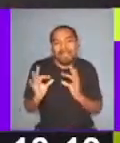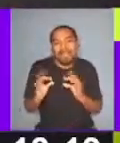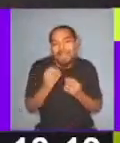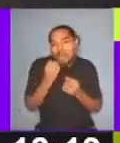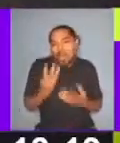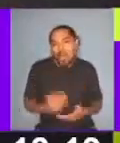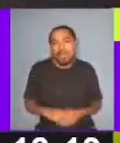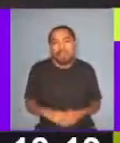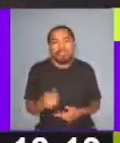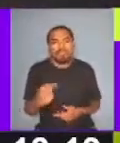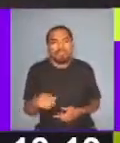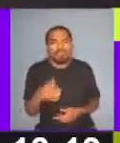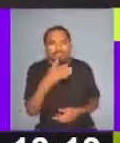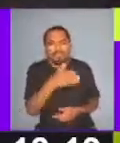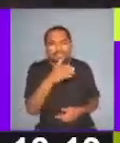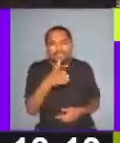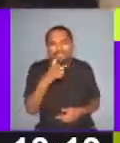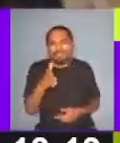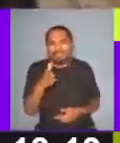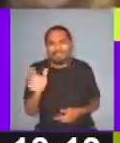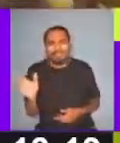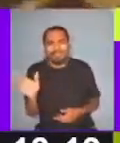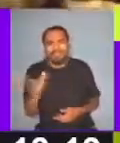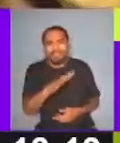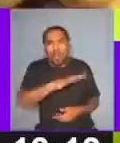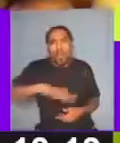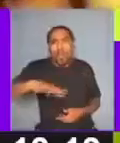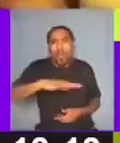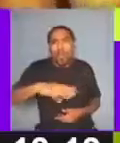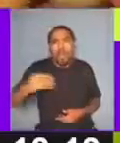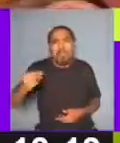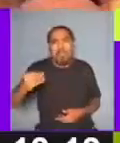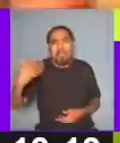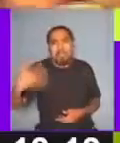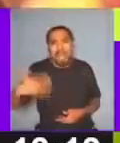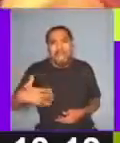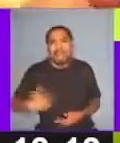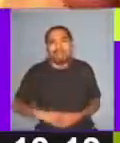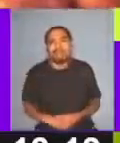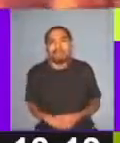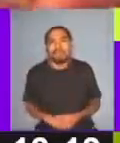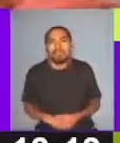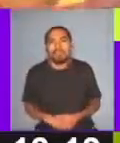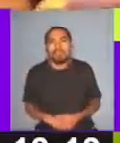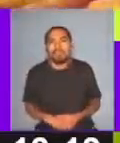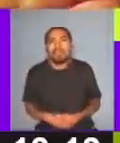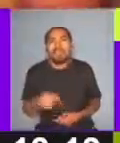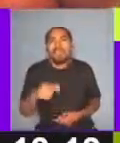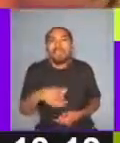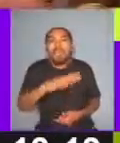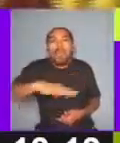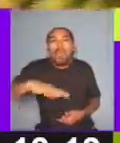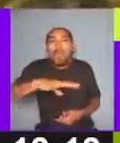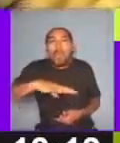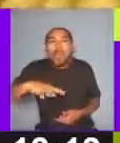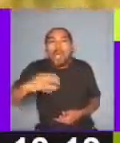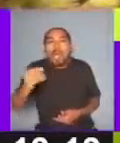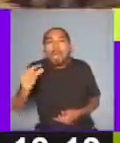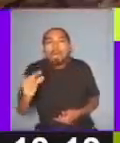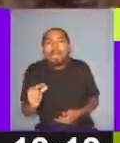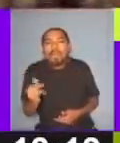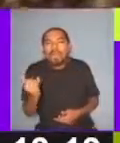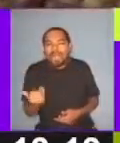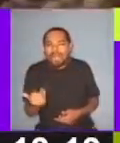está car más o menos se encontró los mismos precios y más barato que en los barrios sí seguro te agradezco mucho